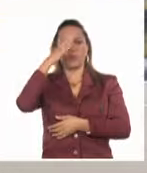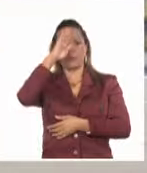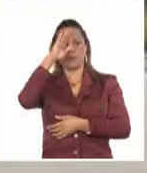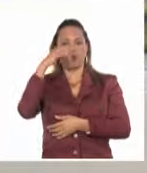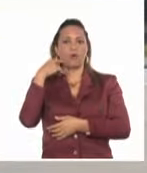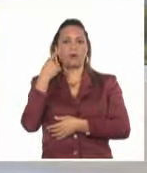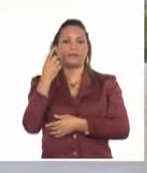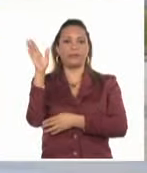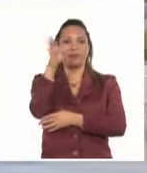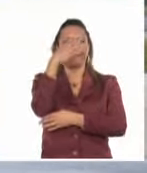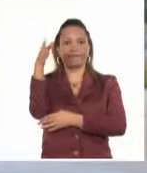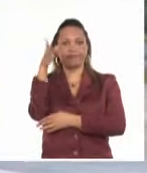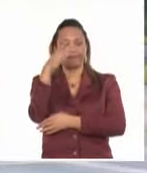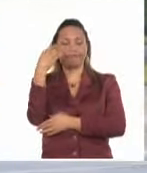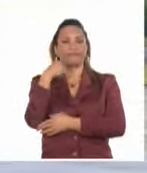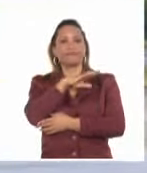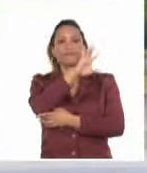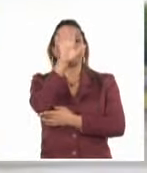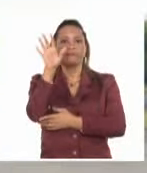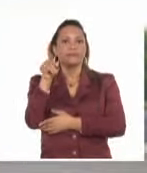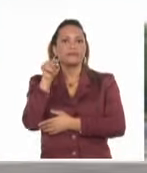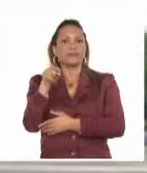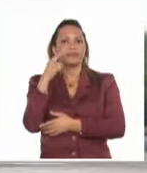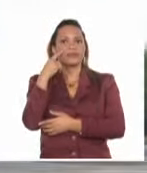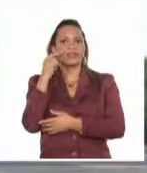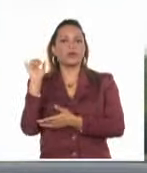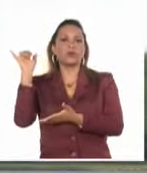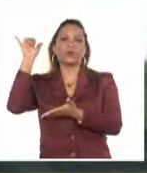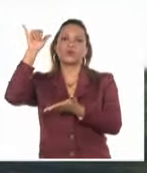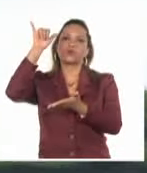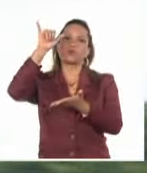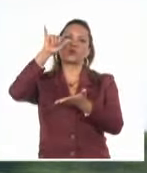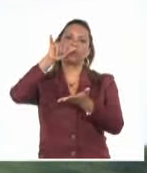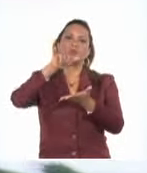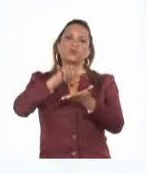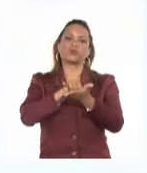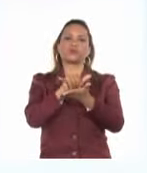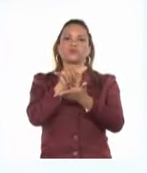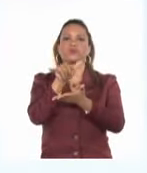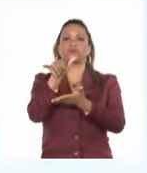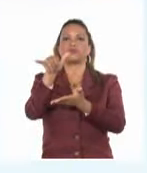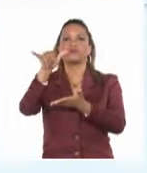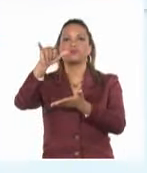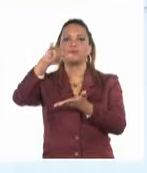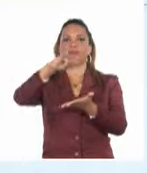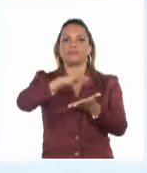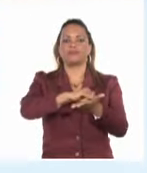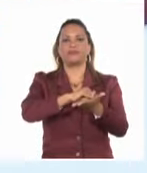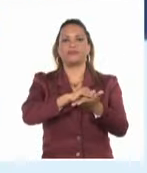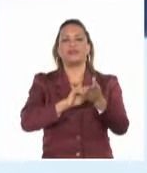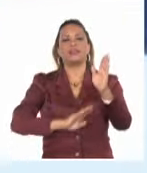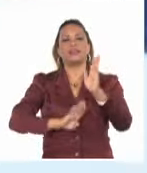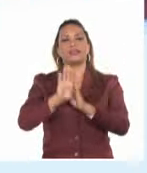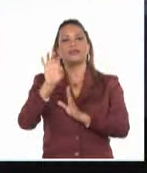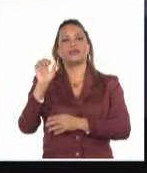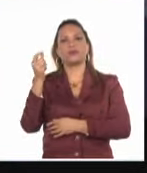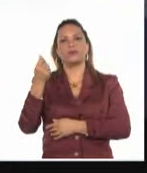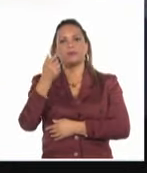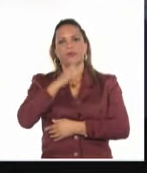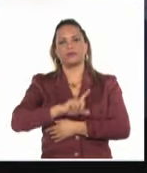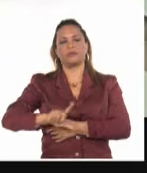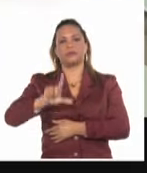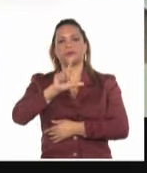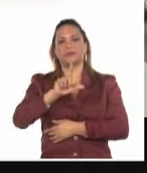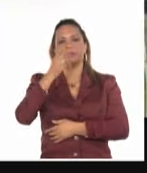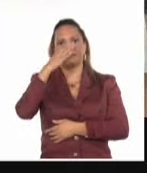los cielos del planeta, con transportaciones en línea con el desarrollo económico y social